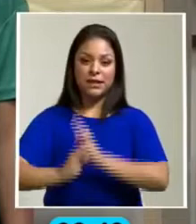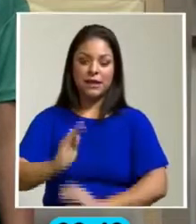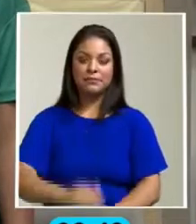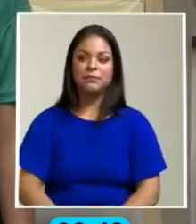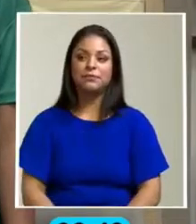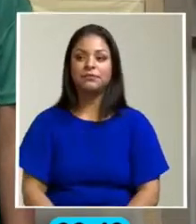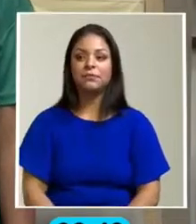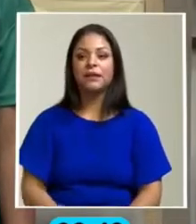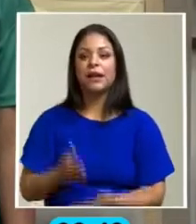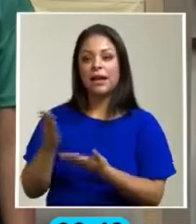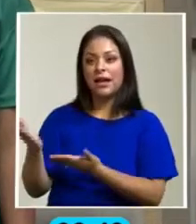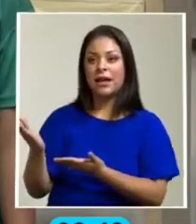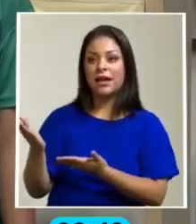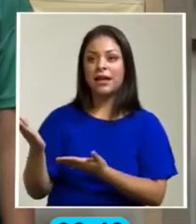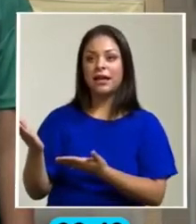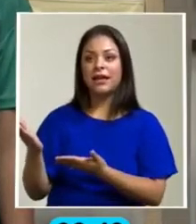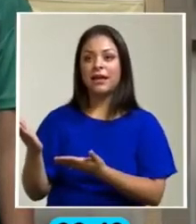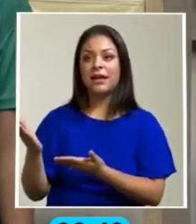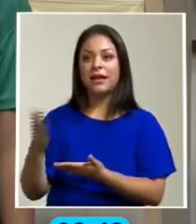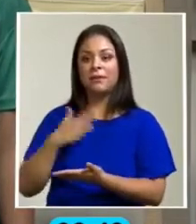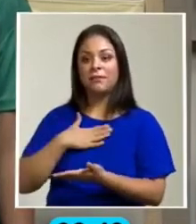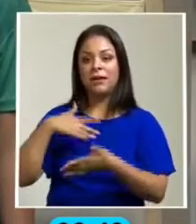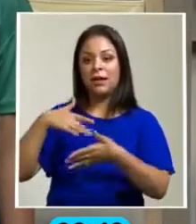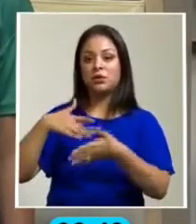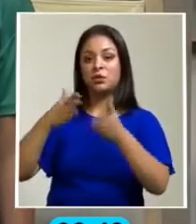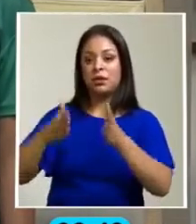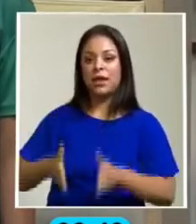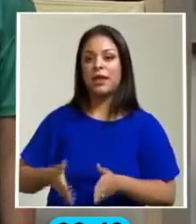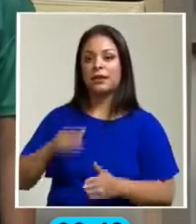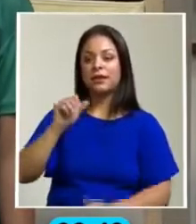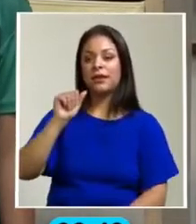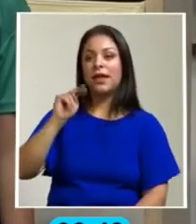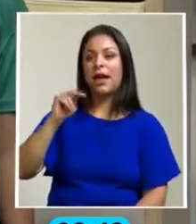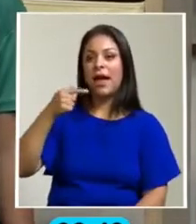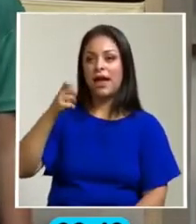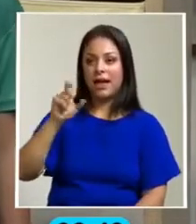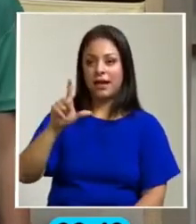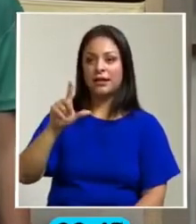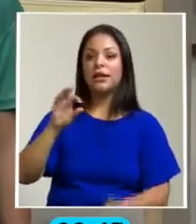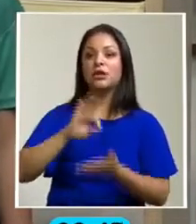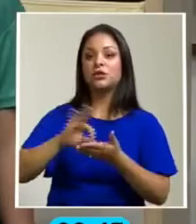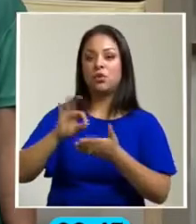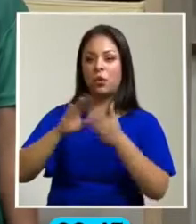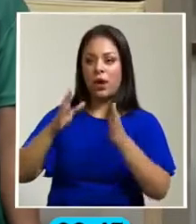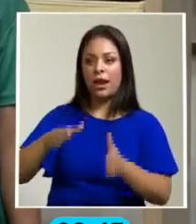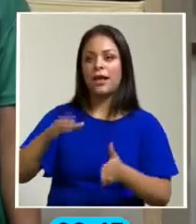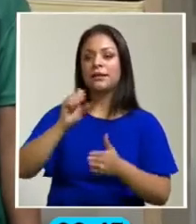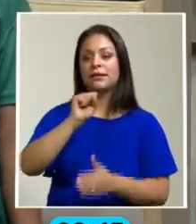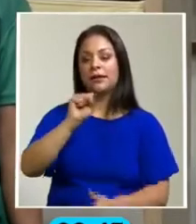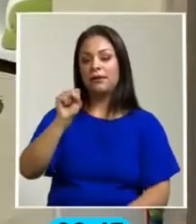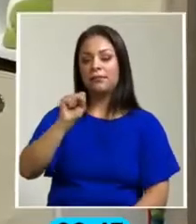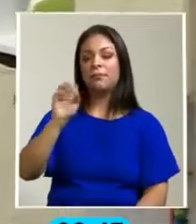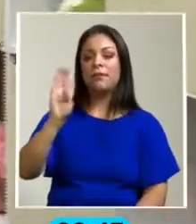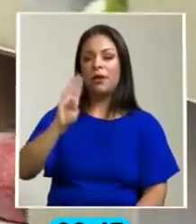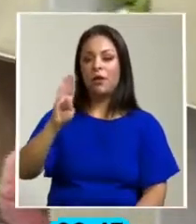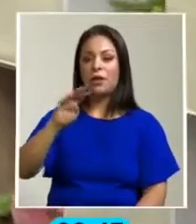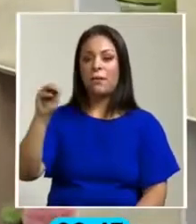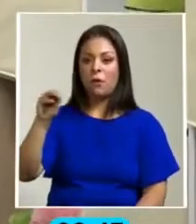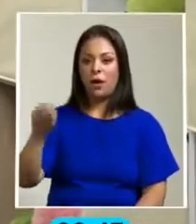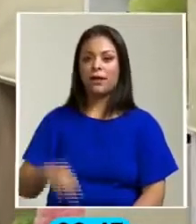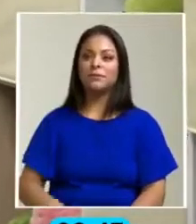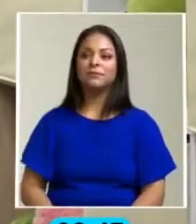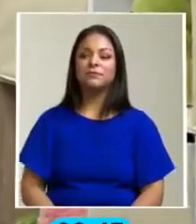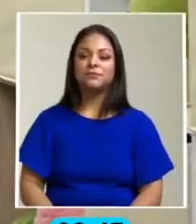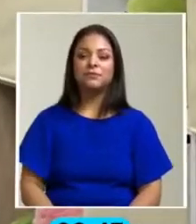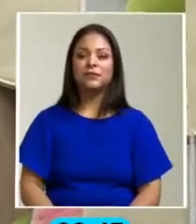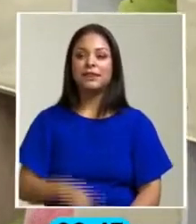les presento a mi estudiante Ángel, bueno, estudiante de la escuela Ramón Bedoya Monge. Claro, salude entonces y dígales a los niños y niñas